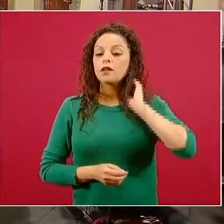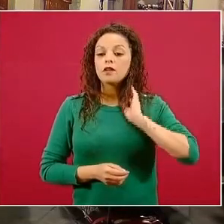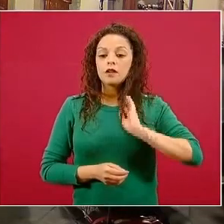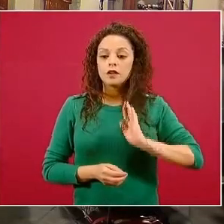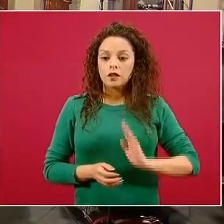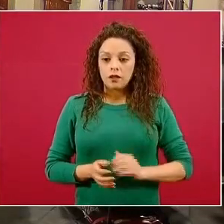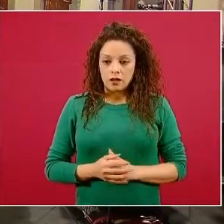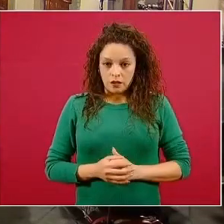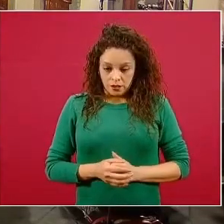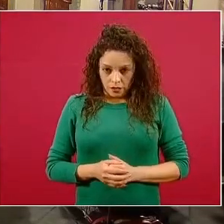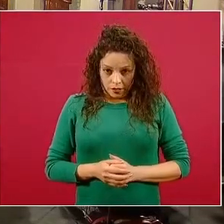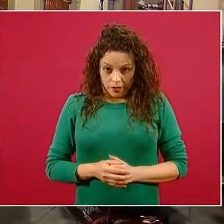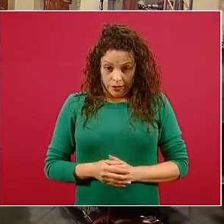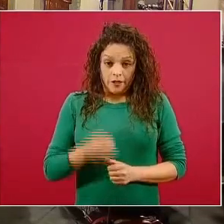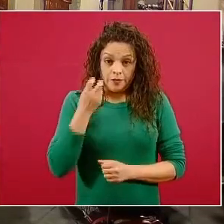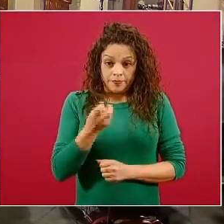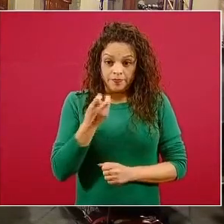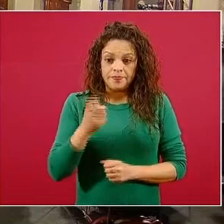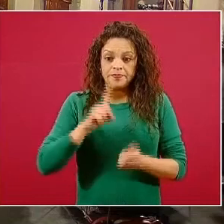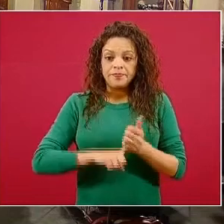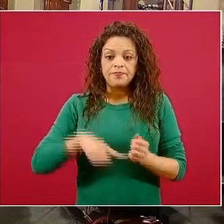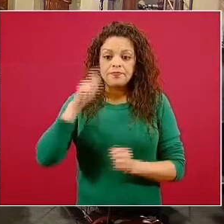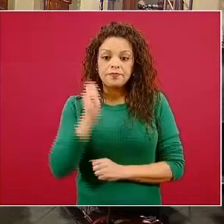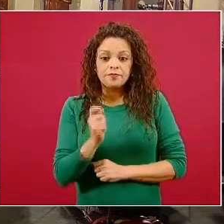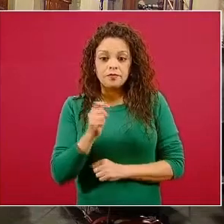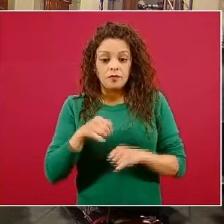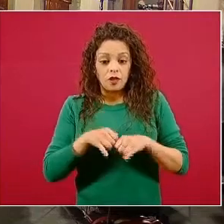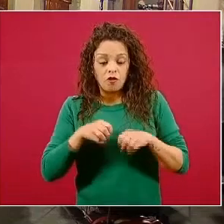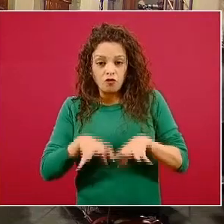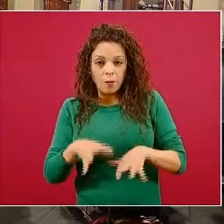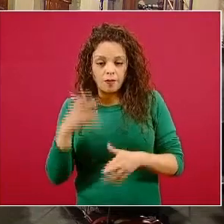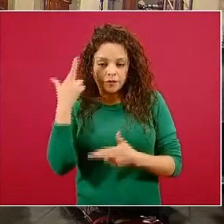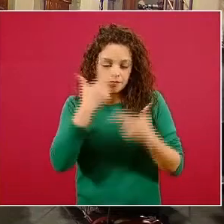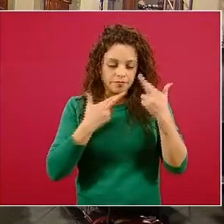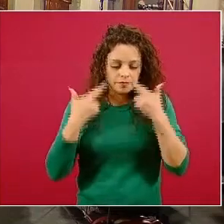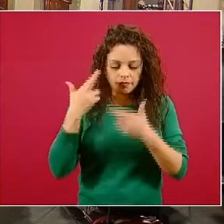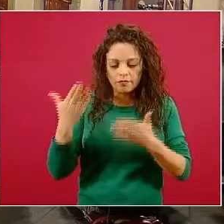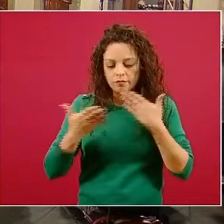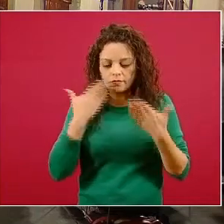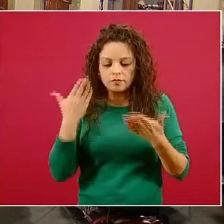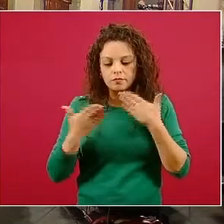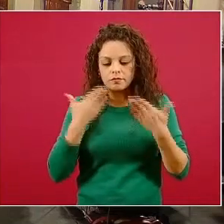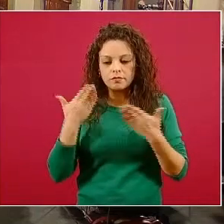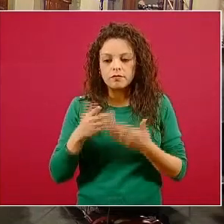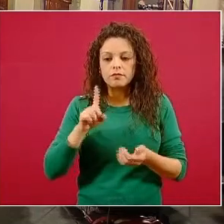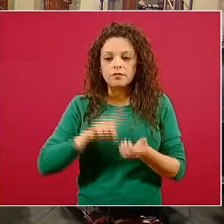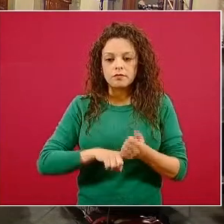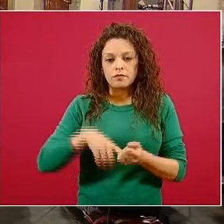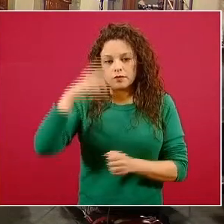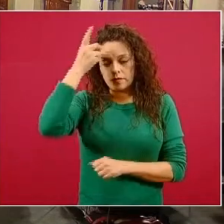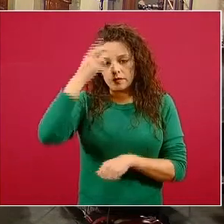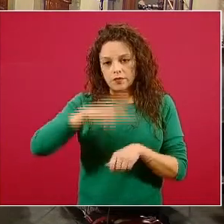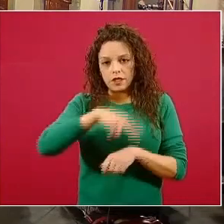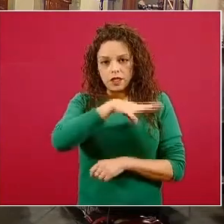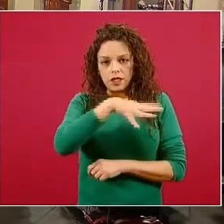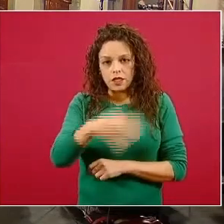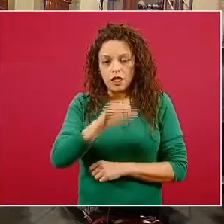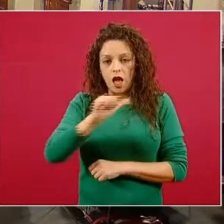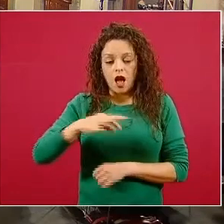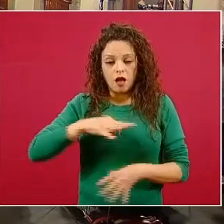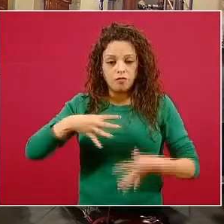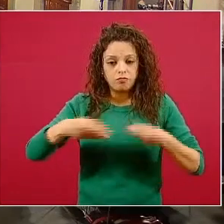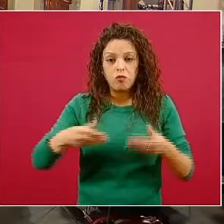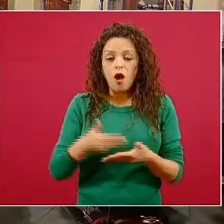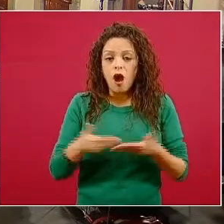Y con el análisis de la información de la Dirección General de Epidemiología, se tiene hasta